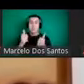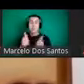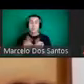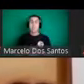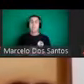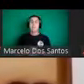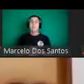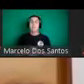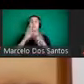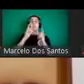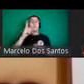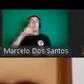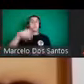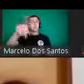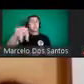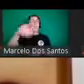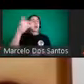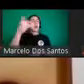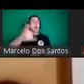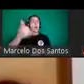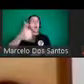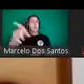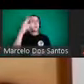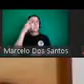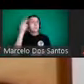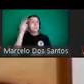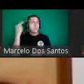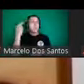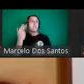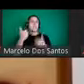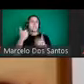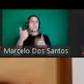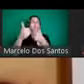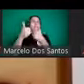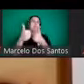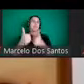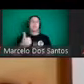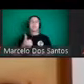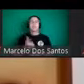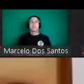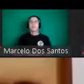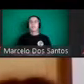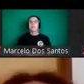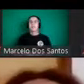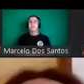que están en contacto con ellos en sus instituciones. Así que a las órdenes siempre.